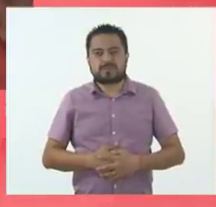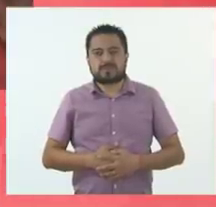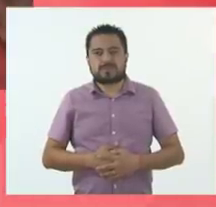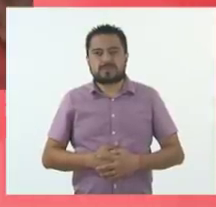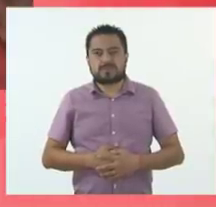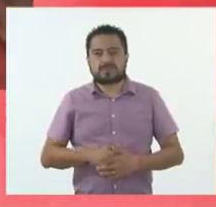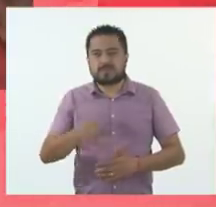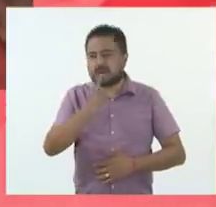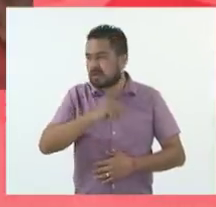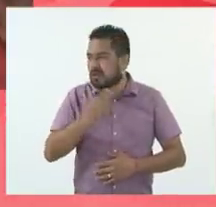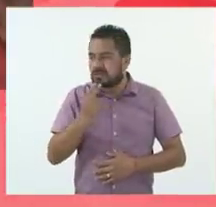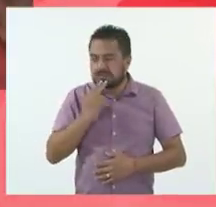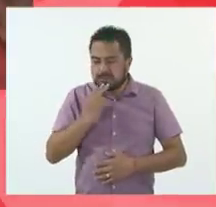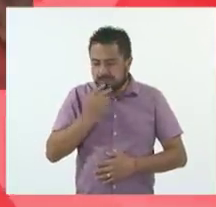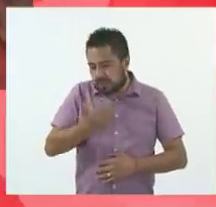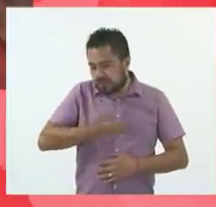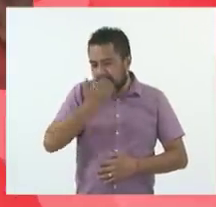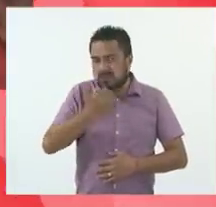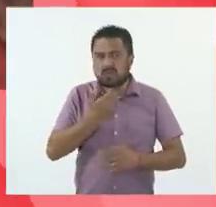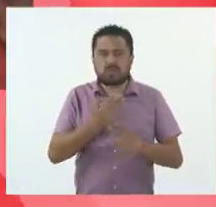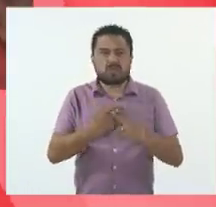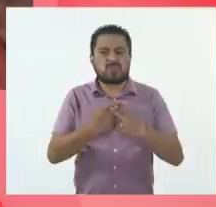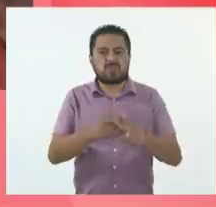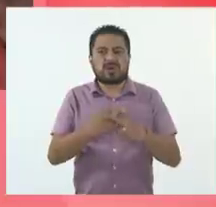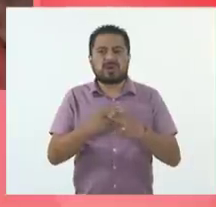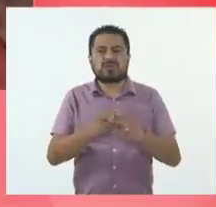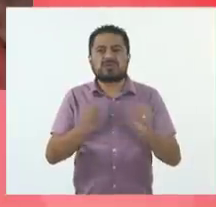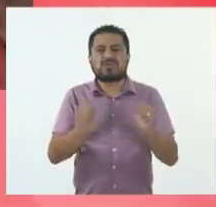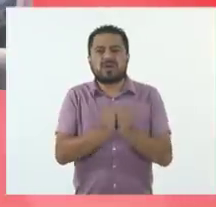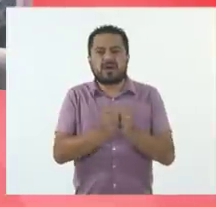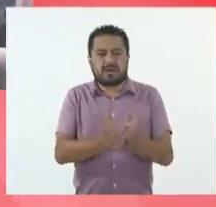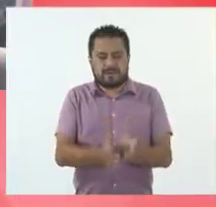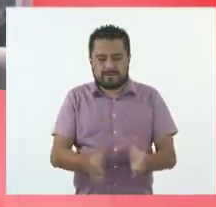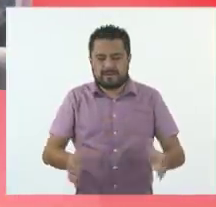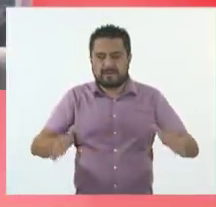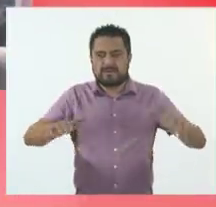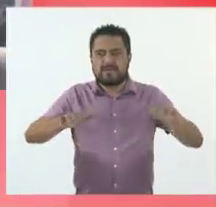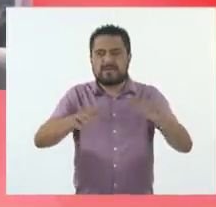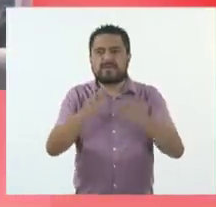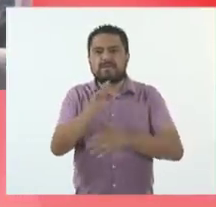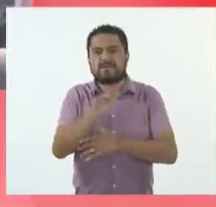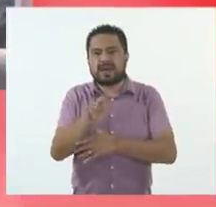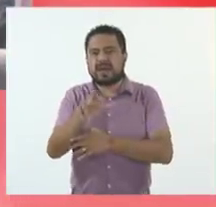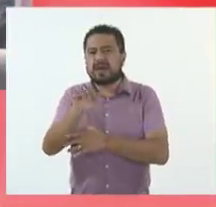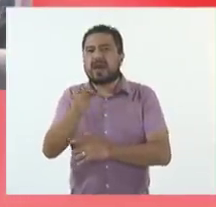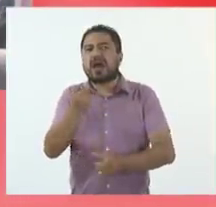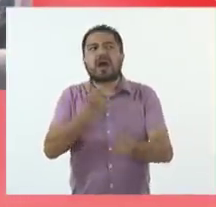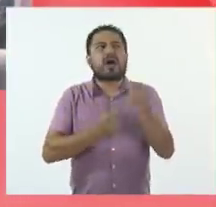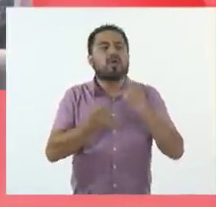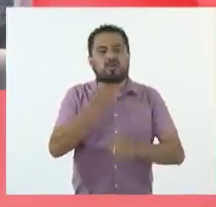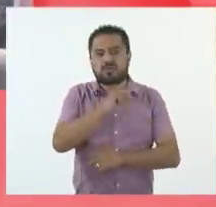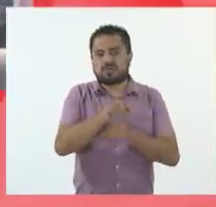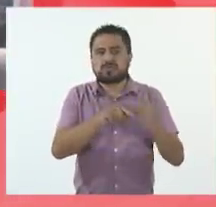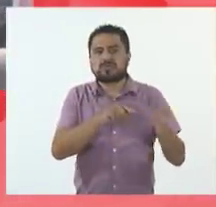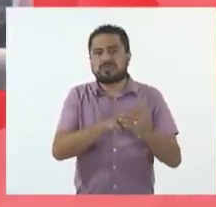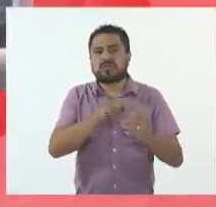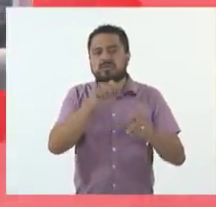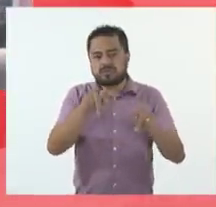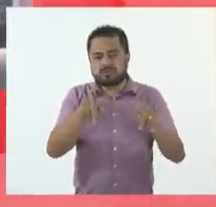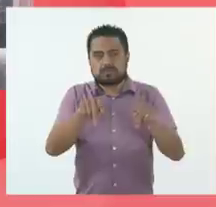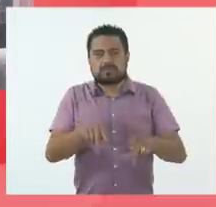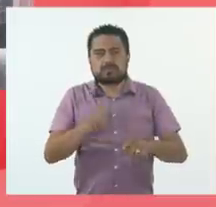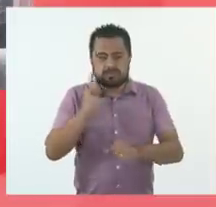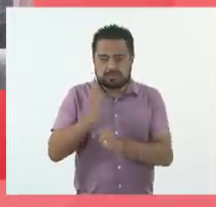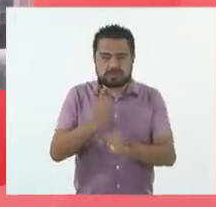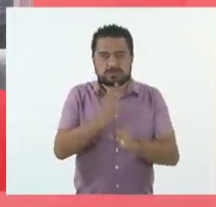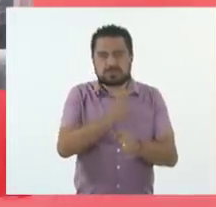La conservación de huesos en vasijas de barro. También en algunos lugares y sepulcros se han